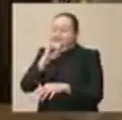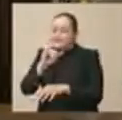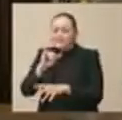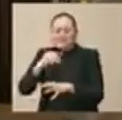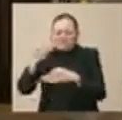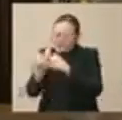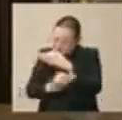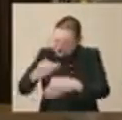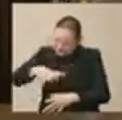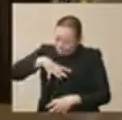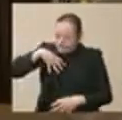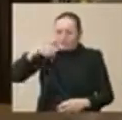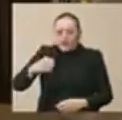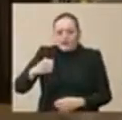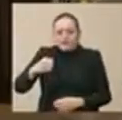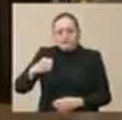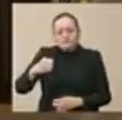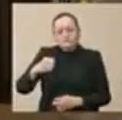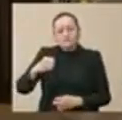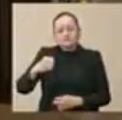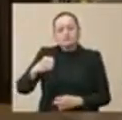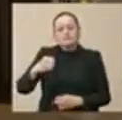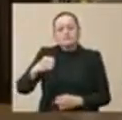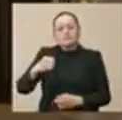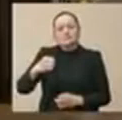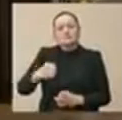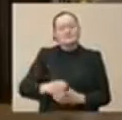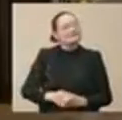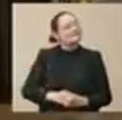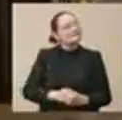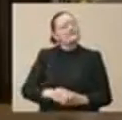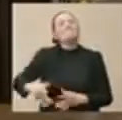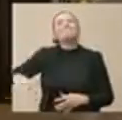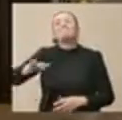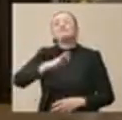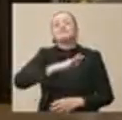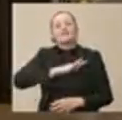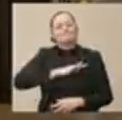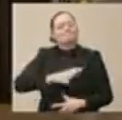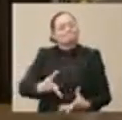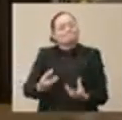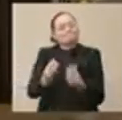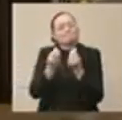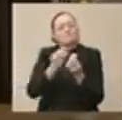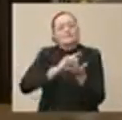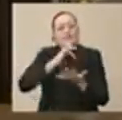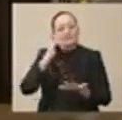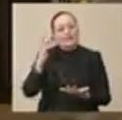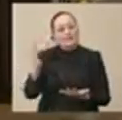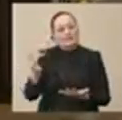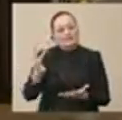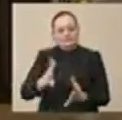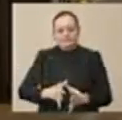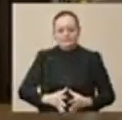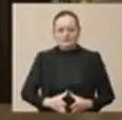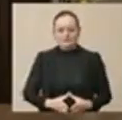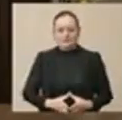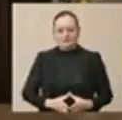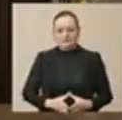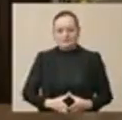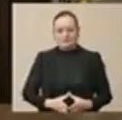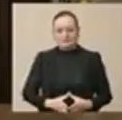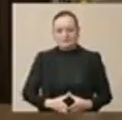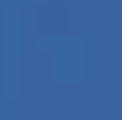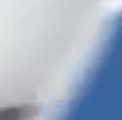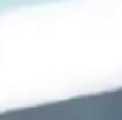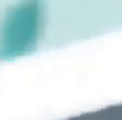estamos en la recta final cerremos filas no aflojemos tengamos fe muchas